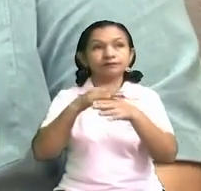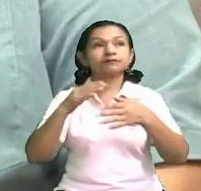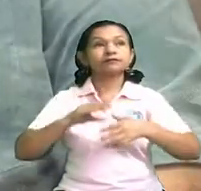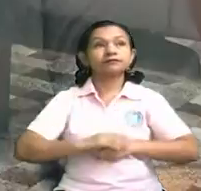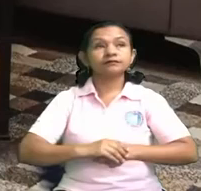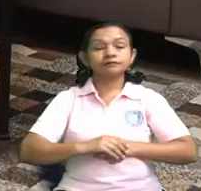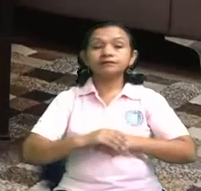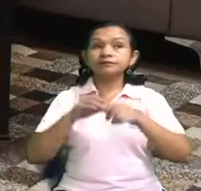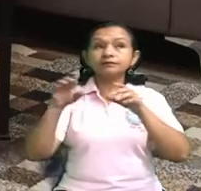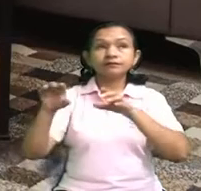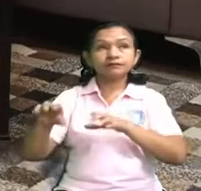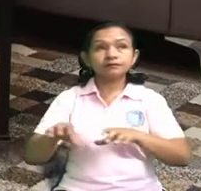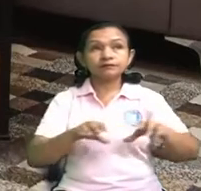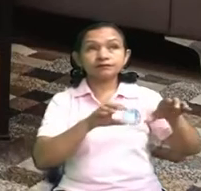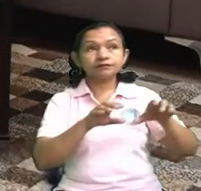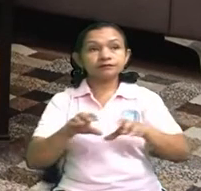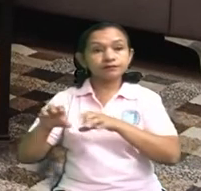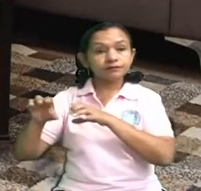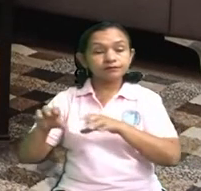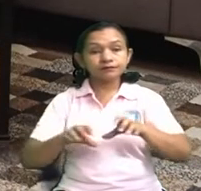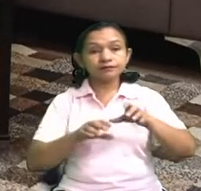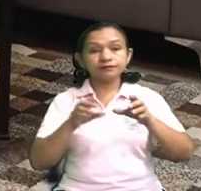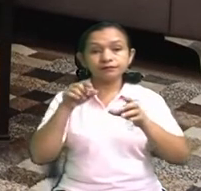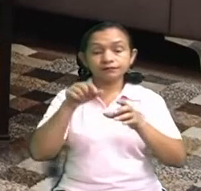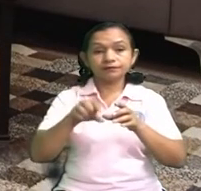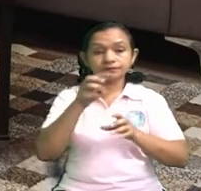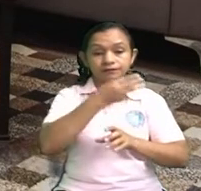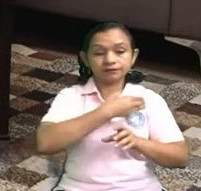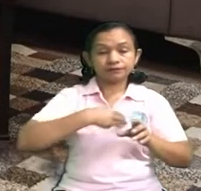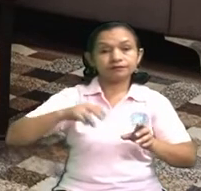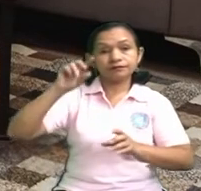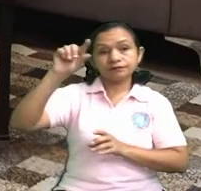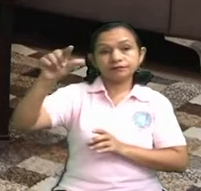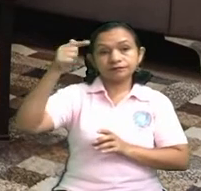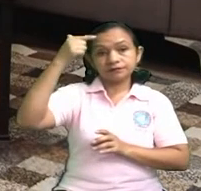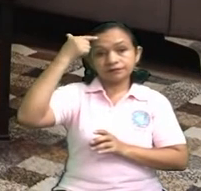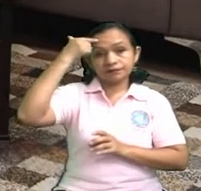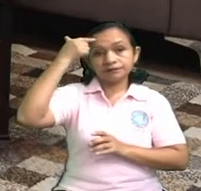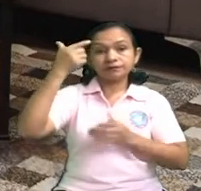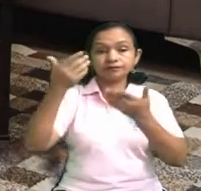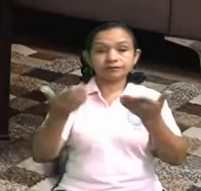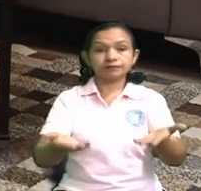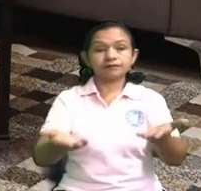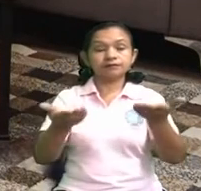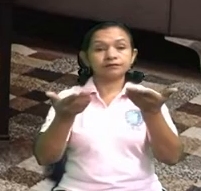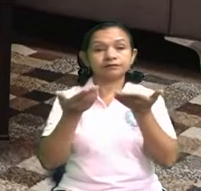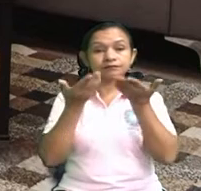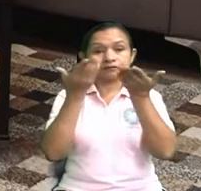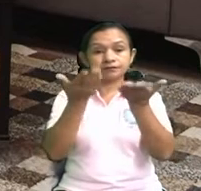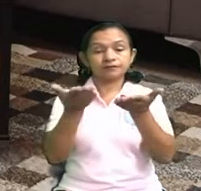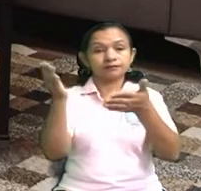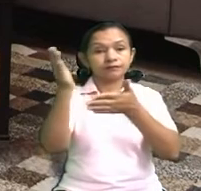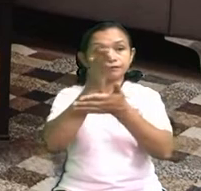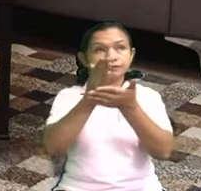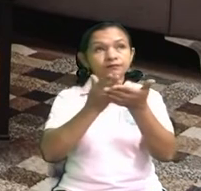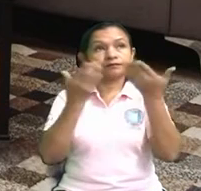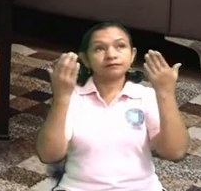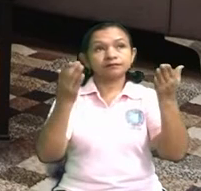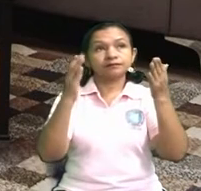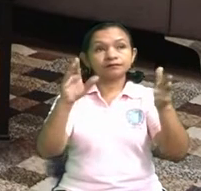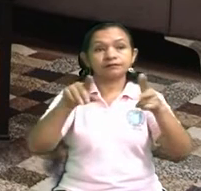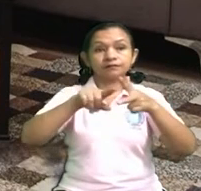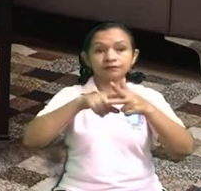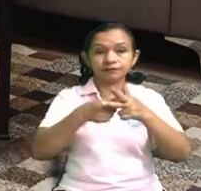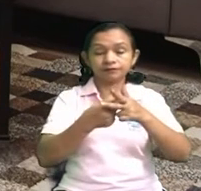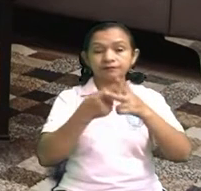dentro de esa dinámica, el área de comunicaciones del Ministerio de Gobernación nos ha facilitado unos recursos y quisiéramos presentarlo y a partir de